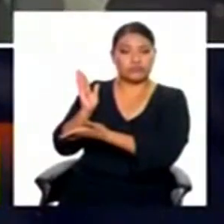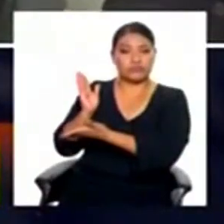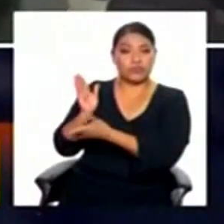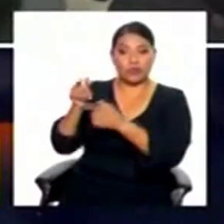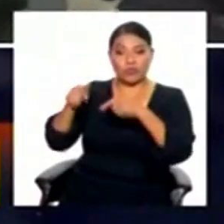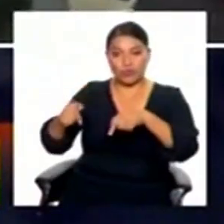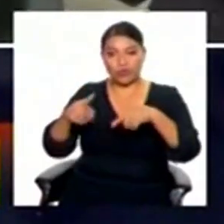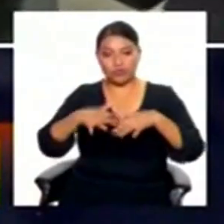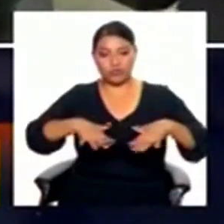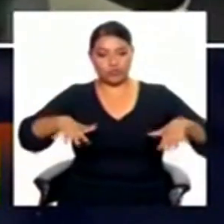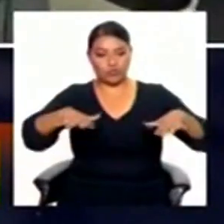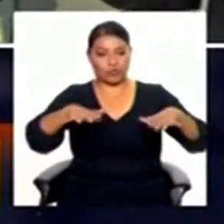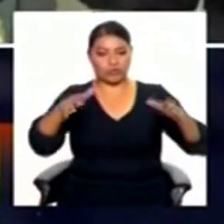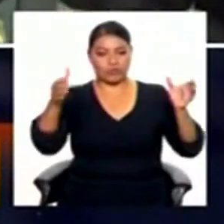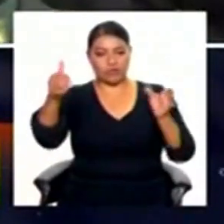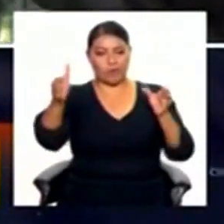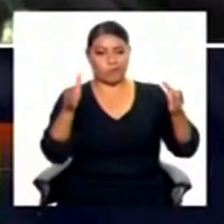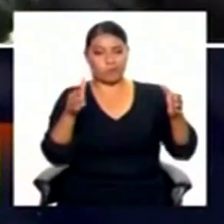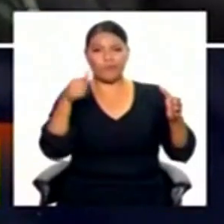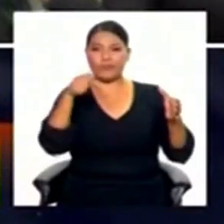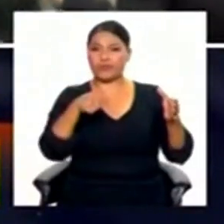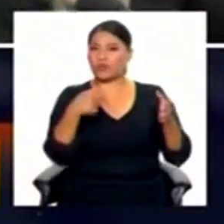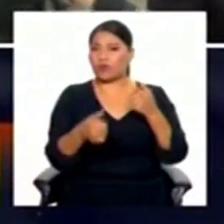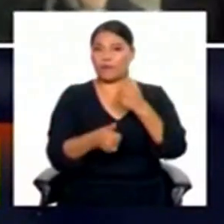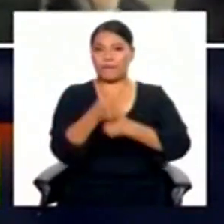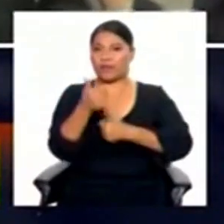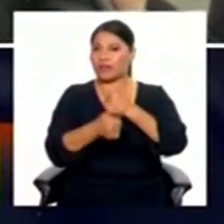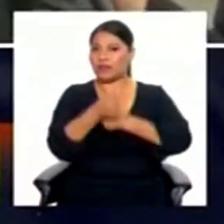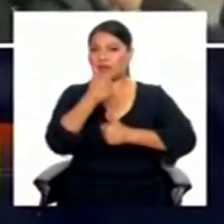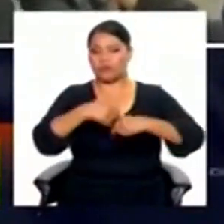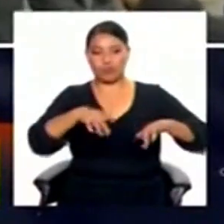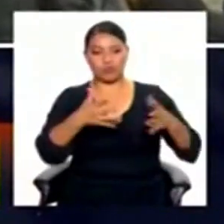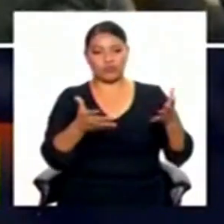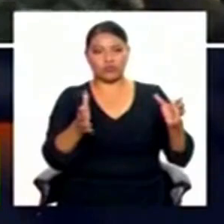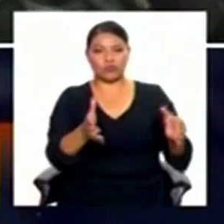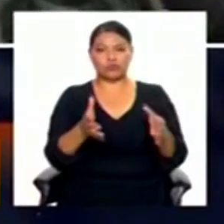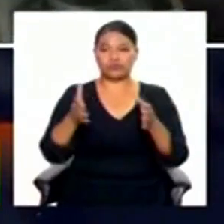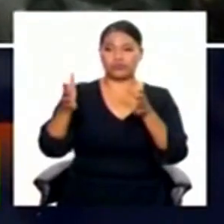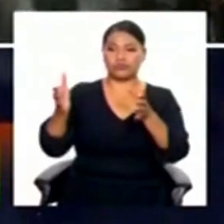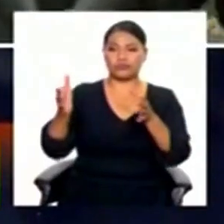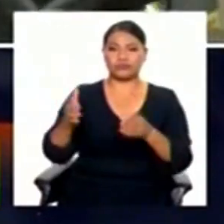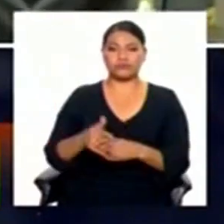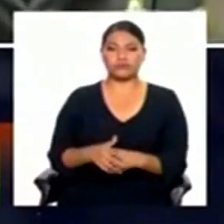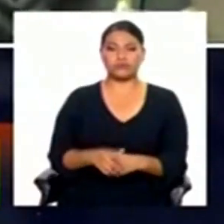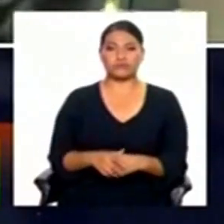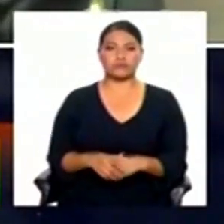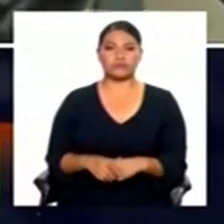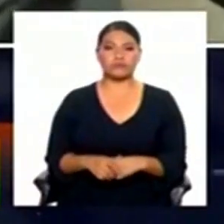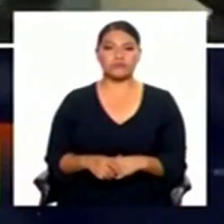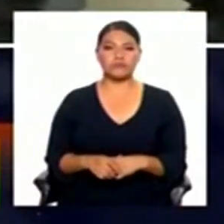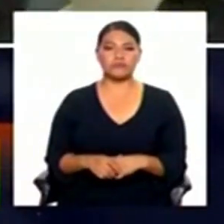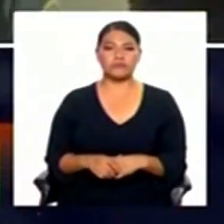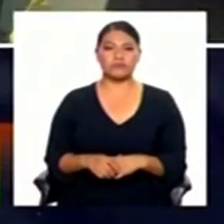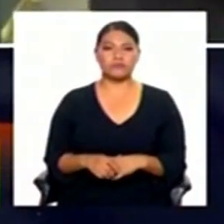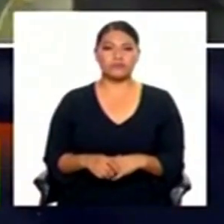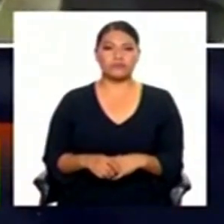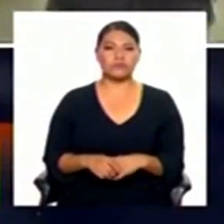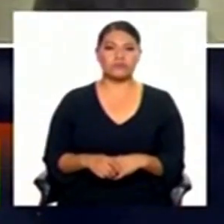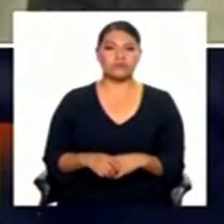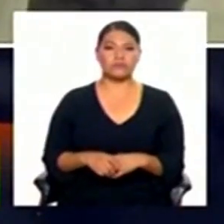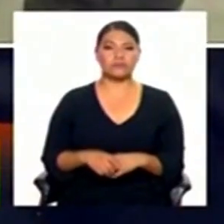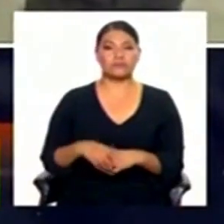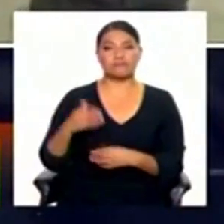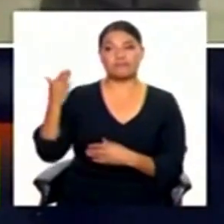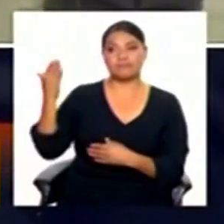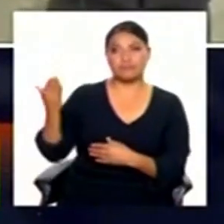expone a una figura delictiva que es el peligro común frente a esta posición indebida. Perfecto, entonces son los pormenores de esta